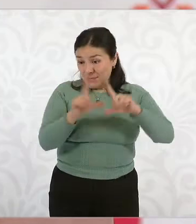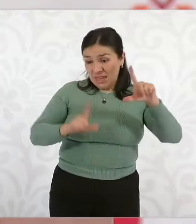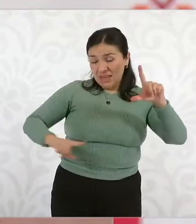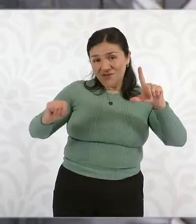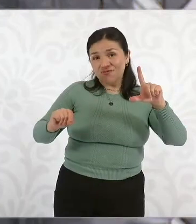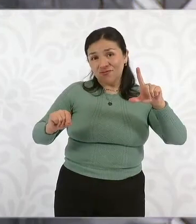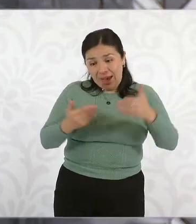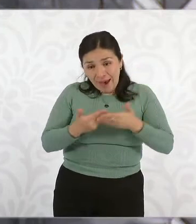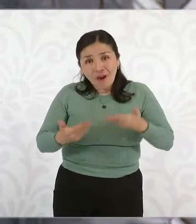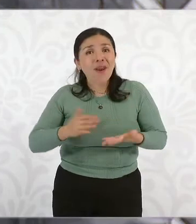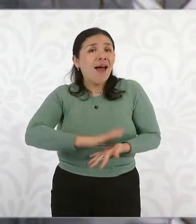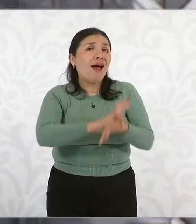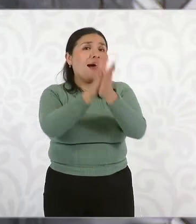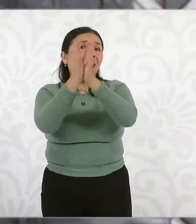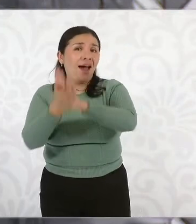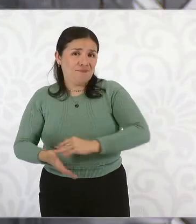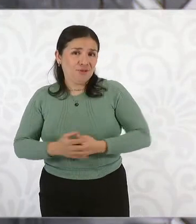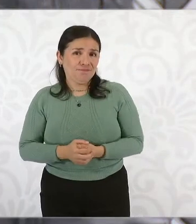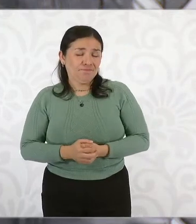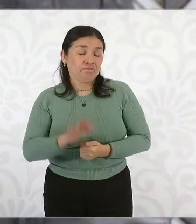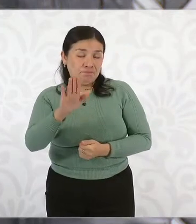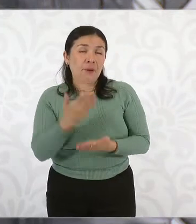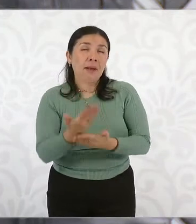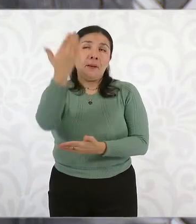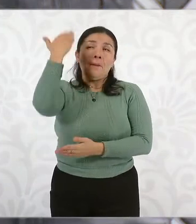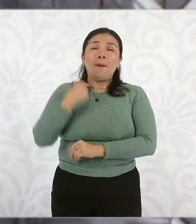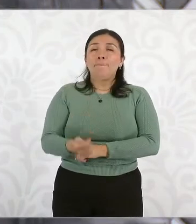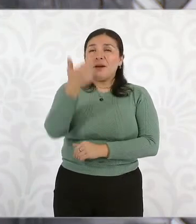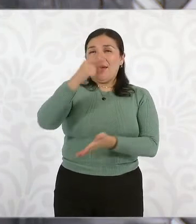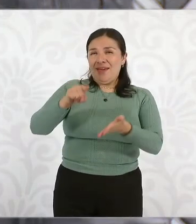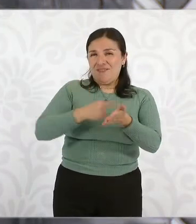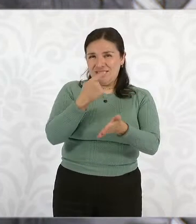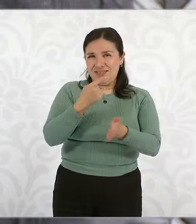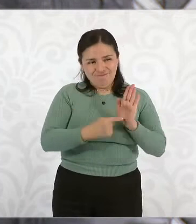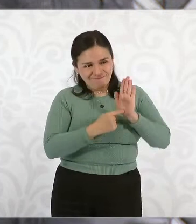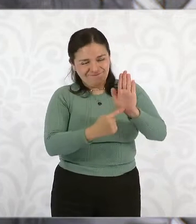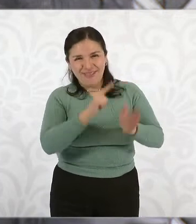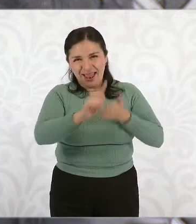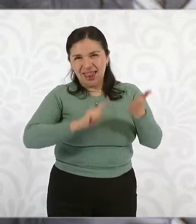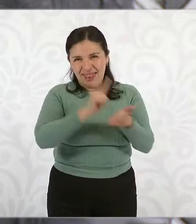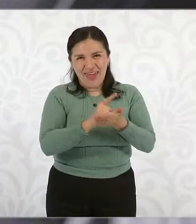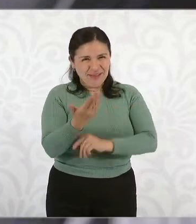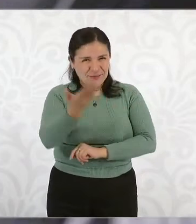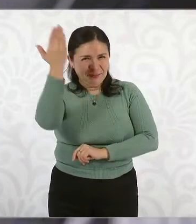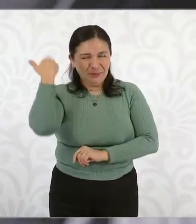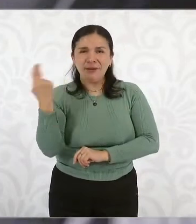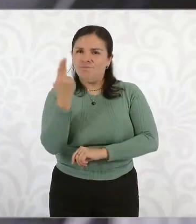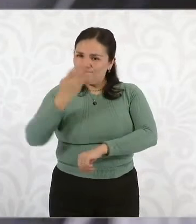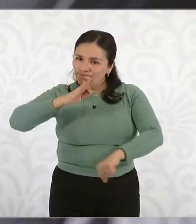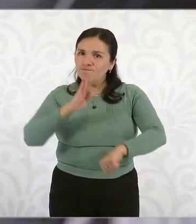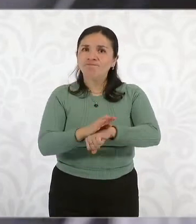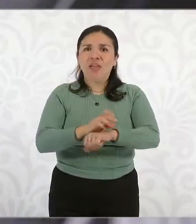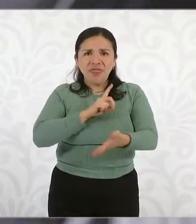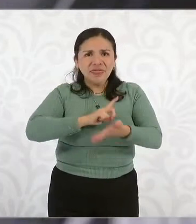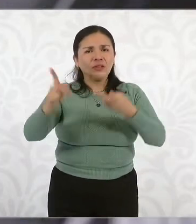y hay una gran mayoría, a diferencia de la primera vez que se presentó la ley para garantizar el derecho